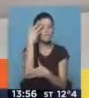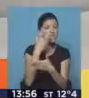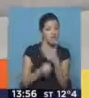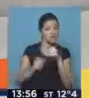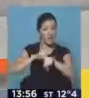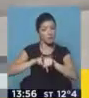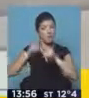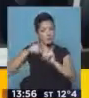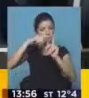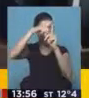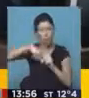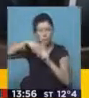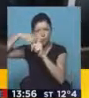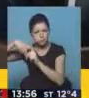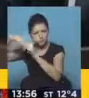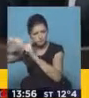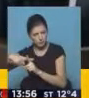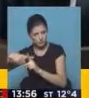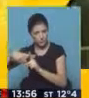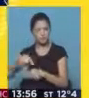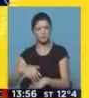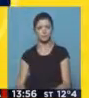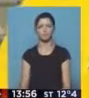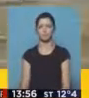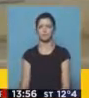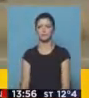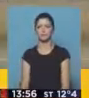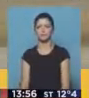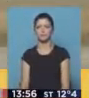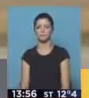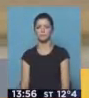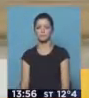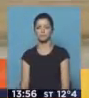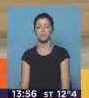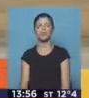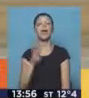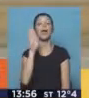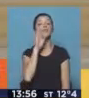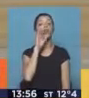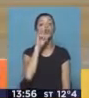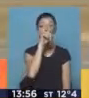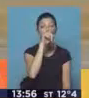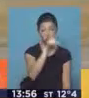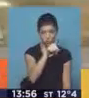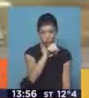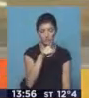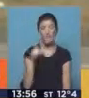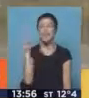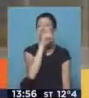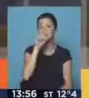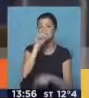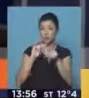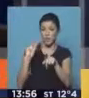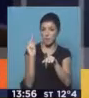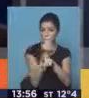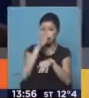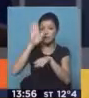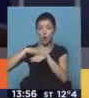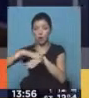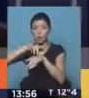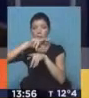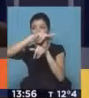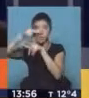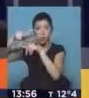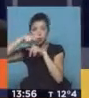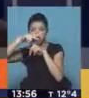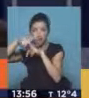comicios del pasado 22 de mayo. El Tribunal Constitucional dio la razón, en forma inédita, al Partido de la Libertad, que